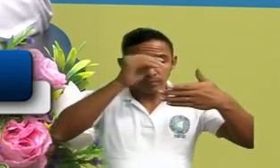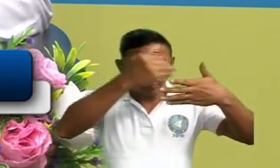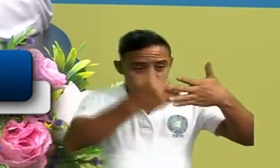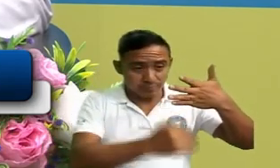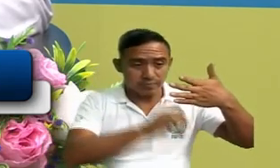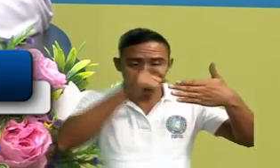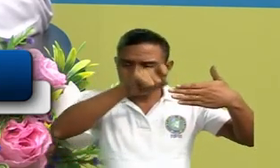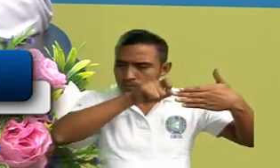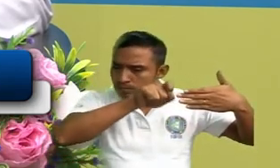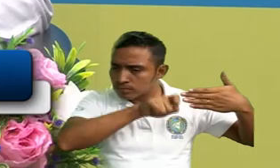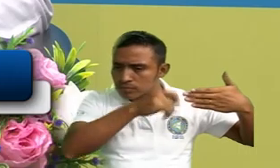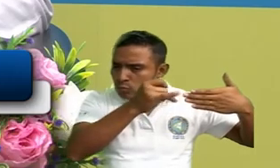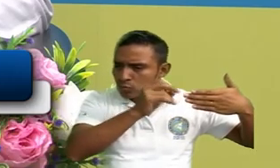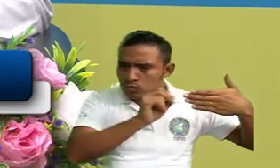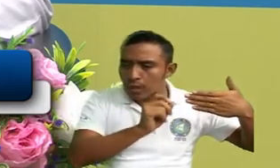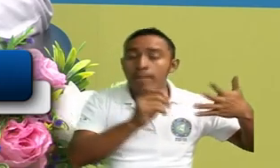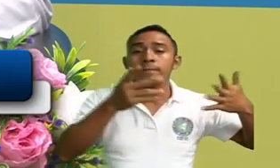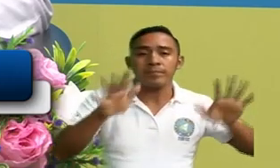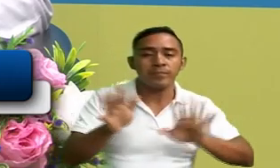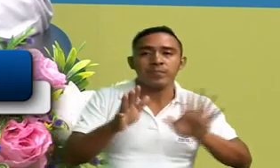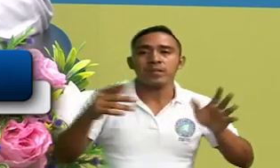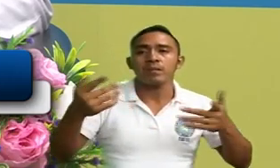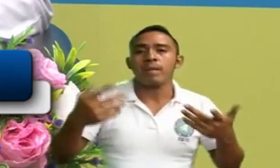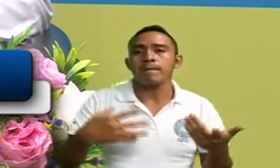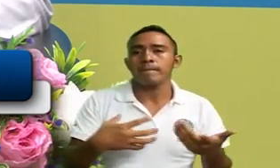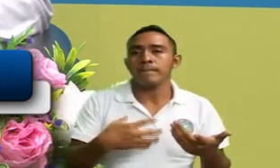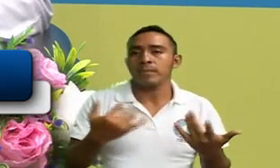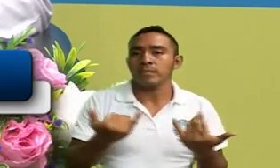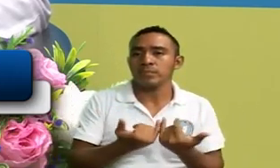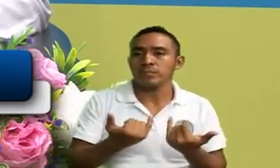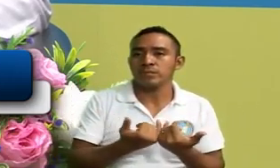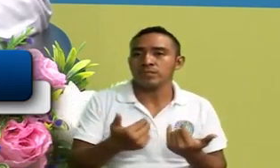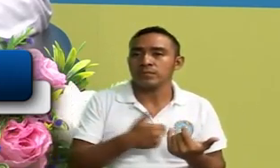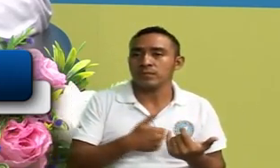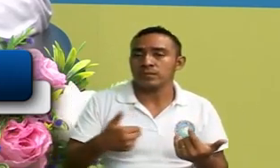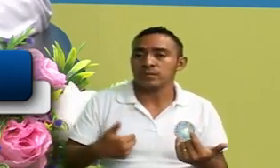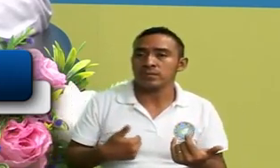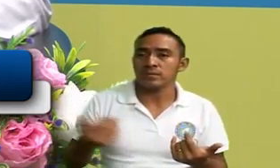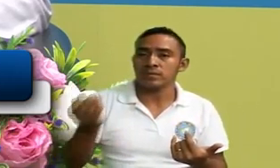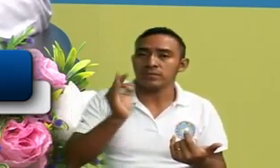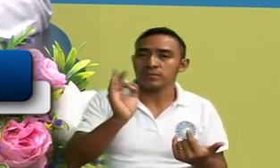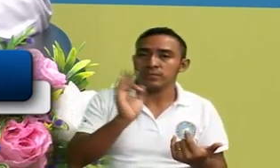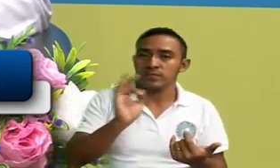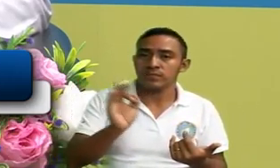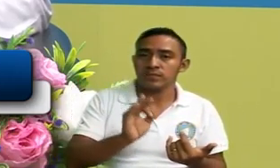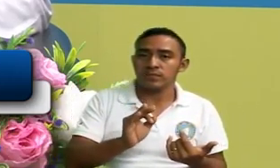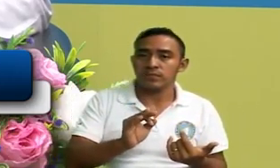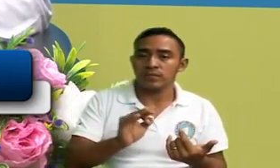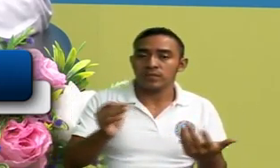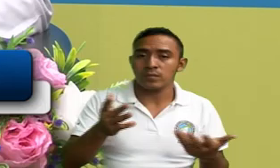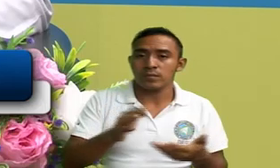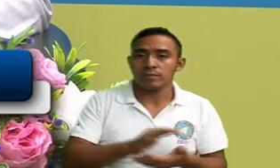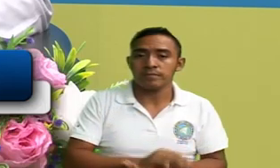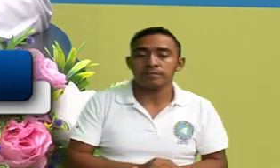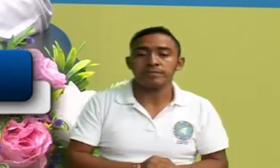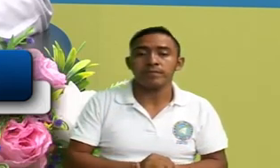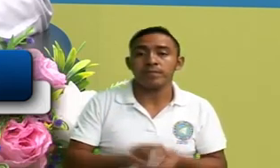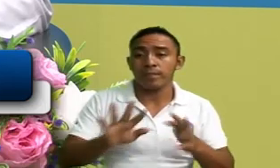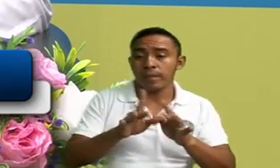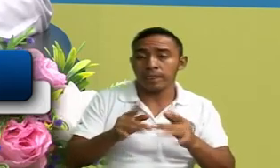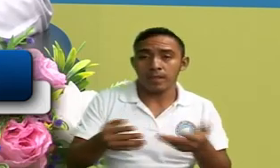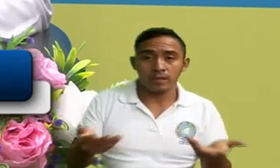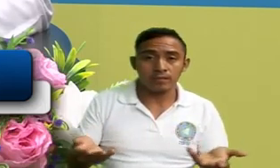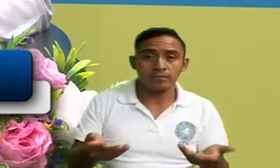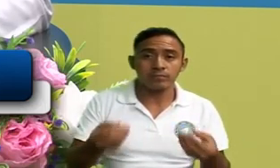pero el diagnóstico de síndrome premenstrual también debe hacerse de forma de exclusión. La paciente que